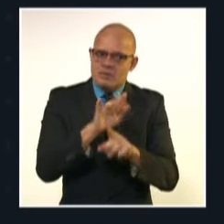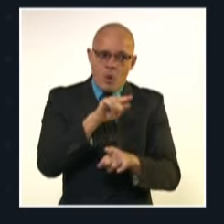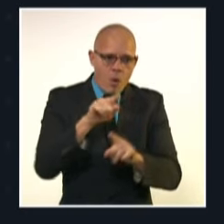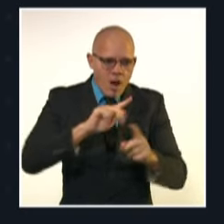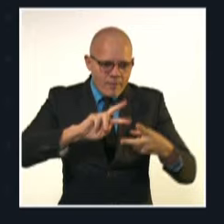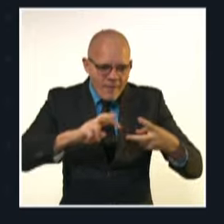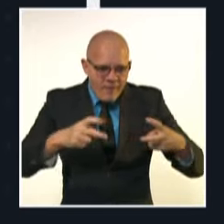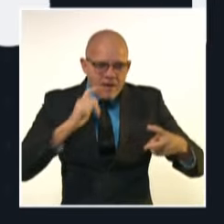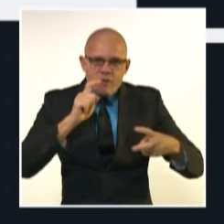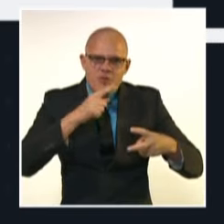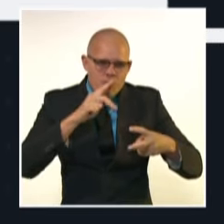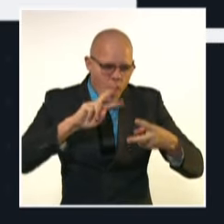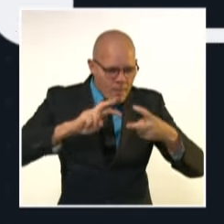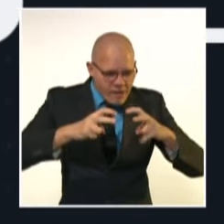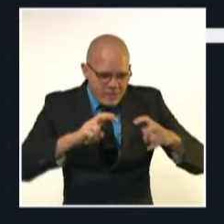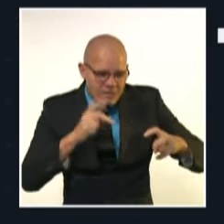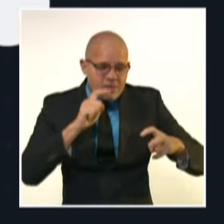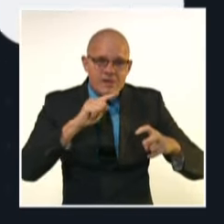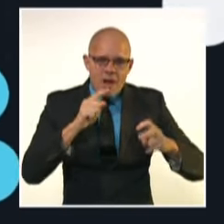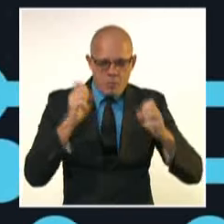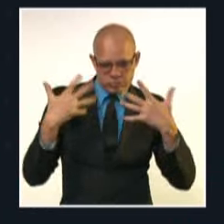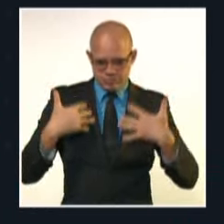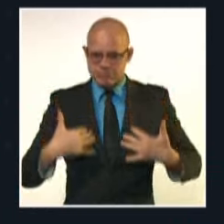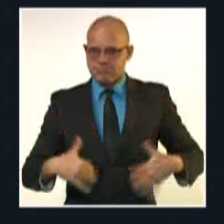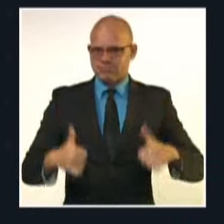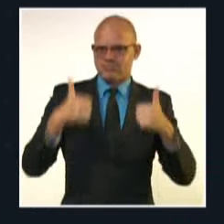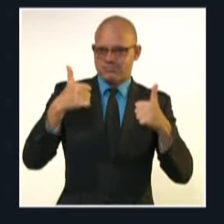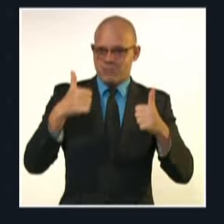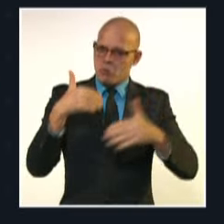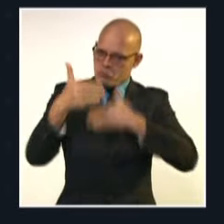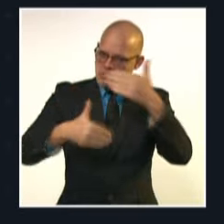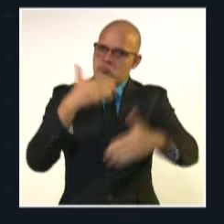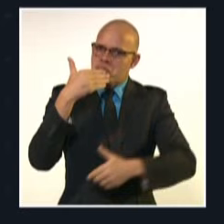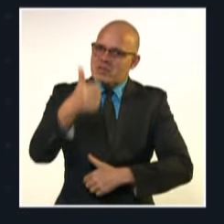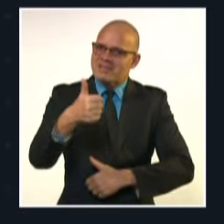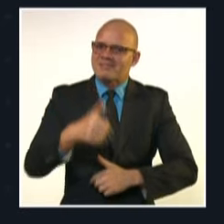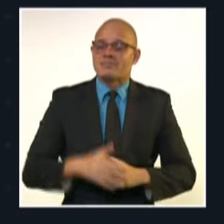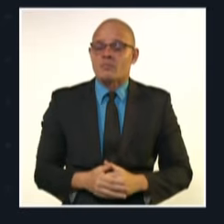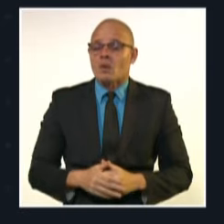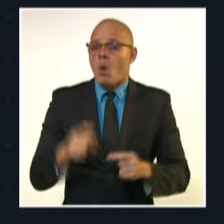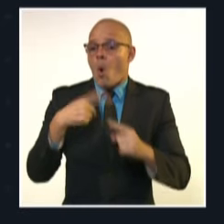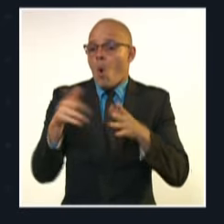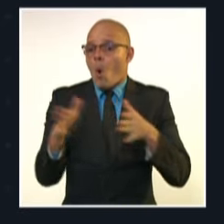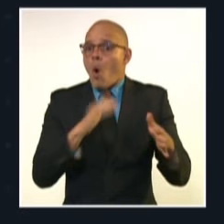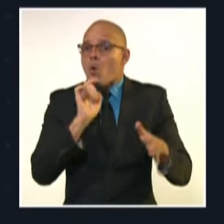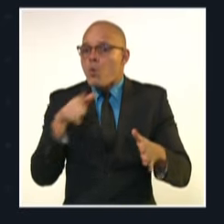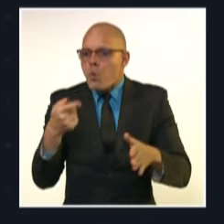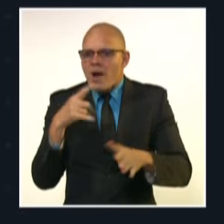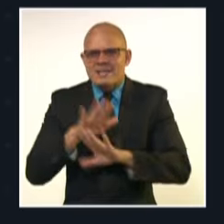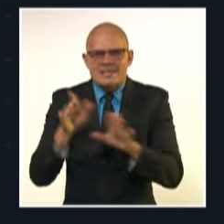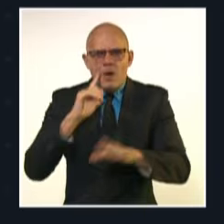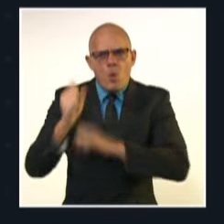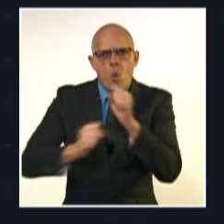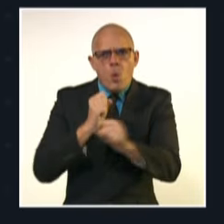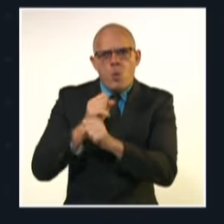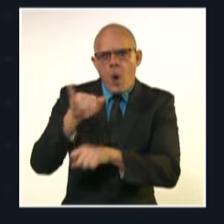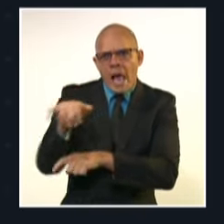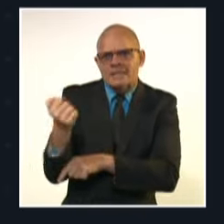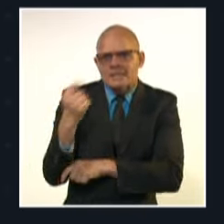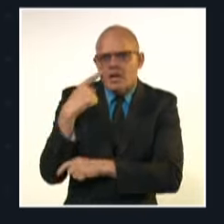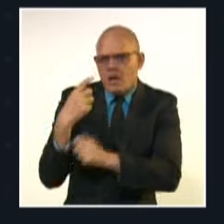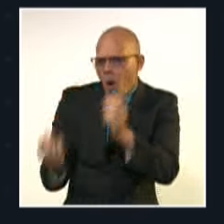lograr en el futuro una medicina a la medida de nuestros genes. Mientras, la rápida y polémica evolución de la inteligencia